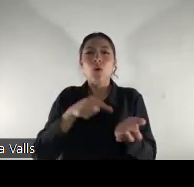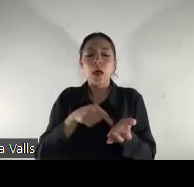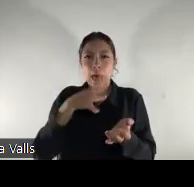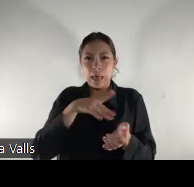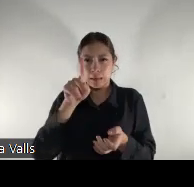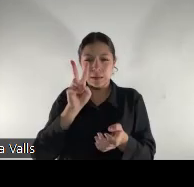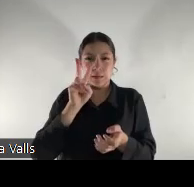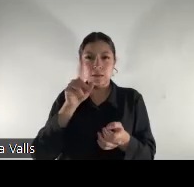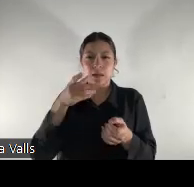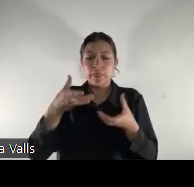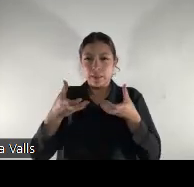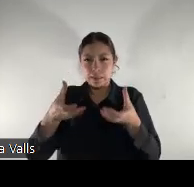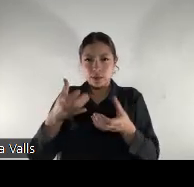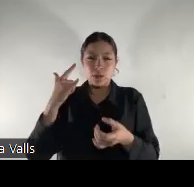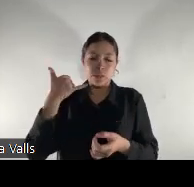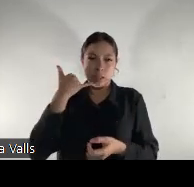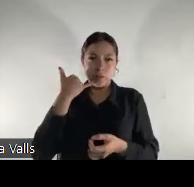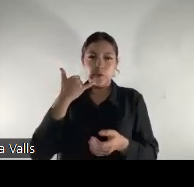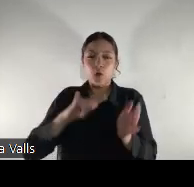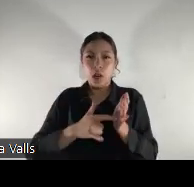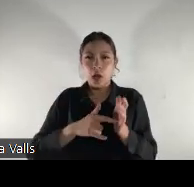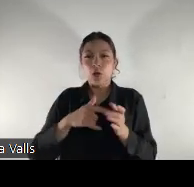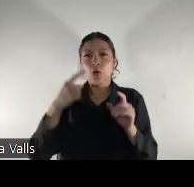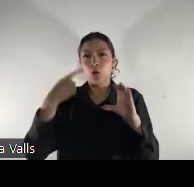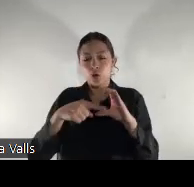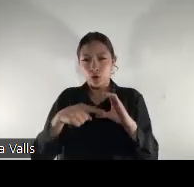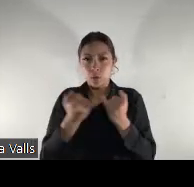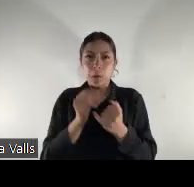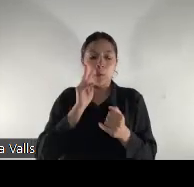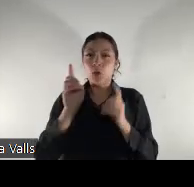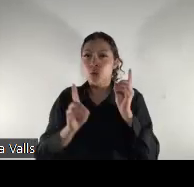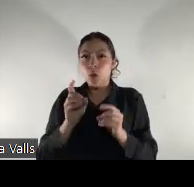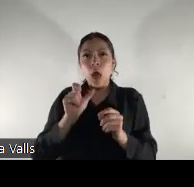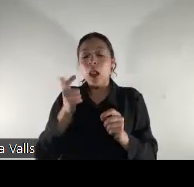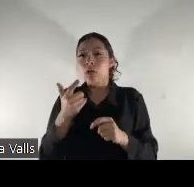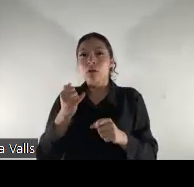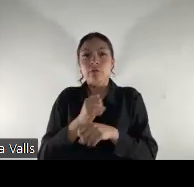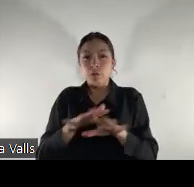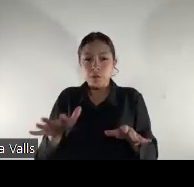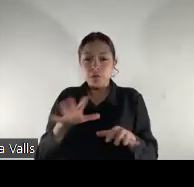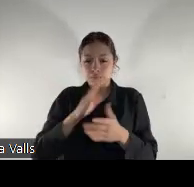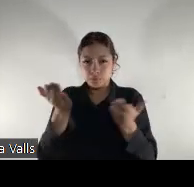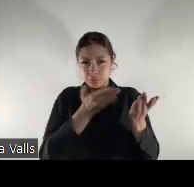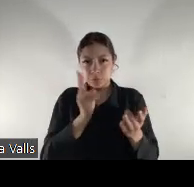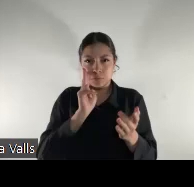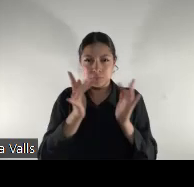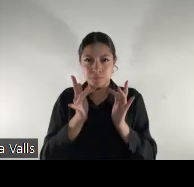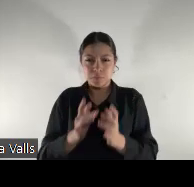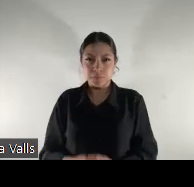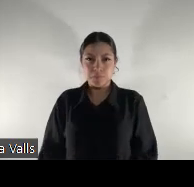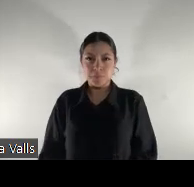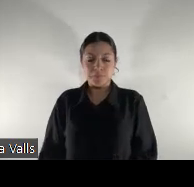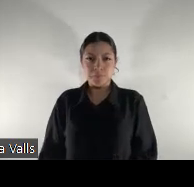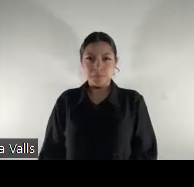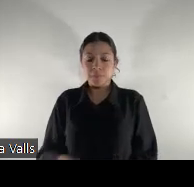dirección, horario y correo para cualquier duda o información. también comentar, así de manera breve,